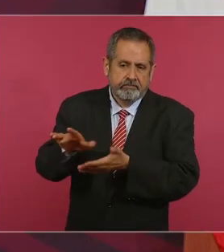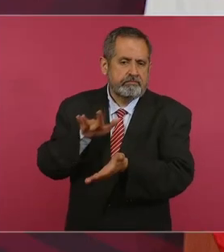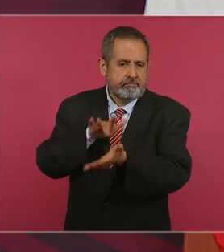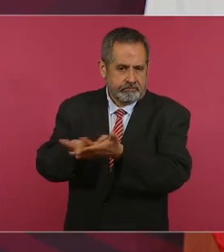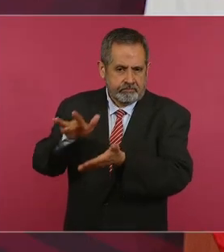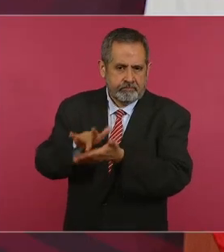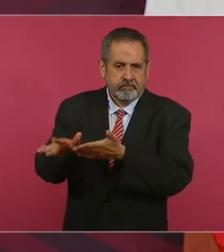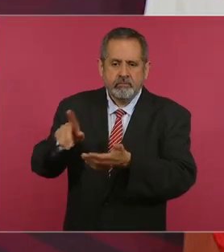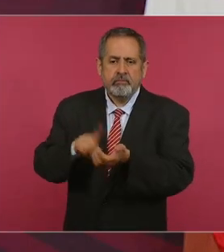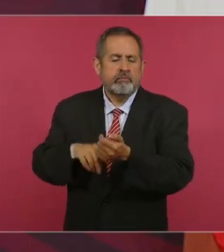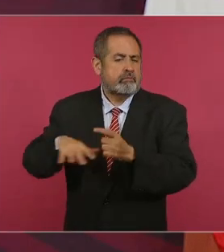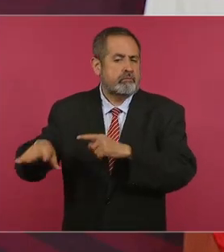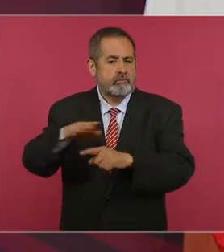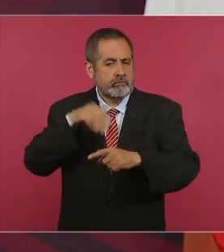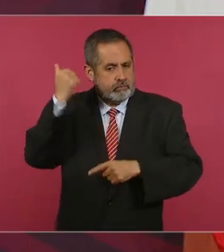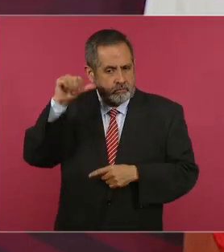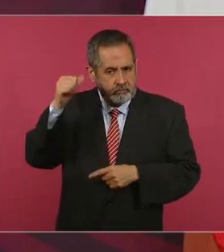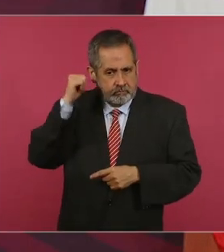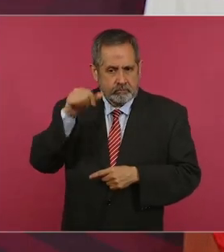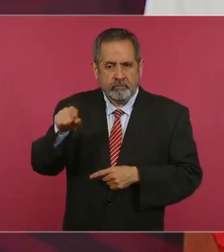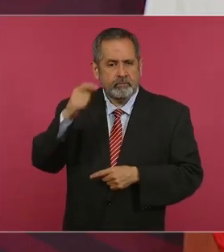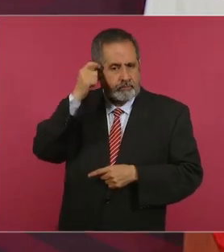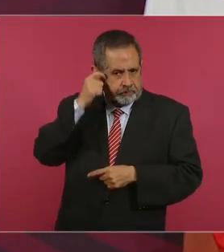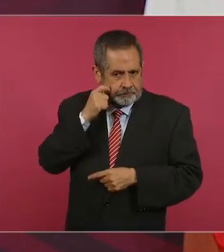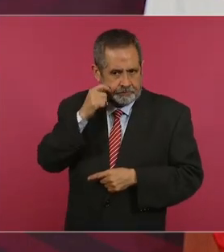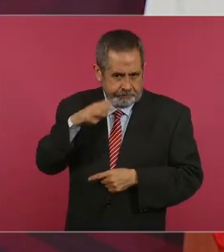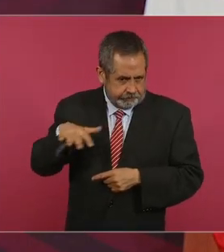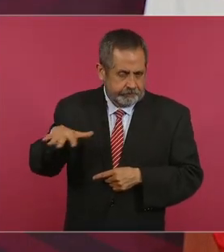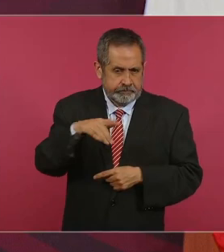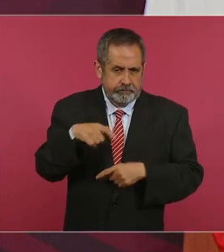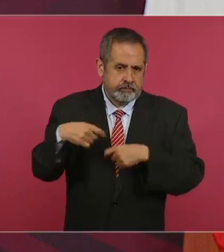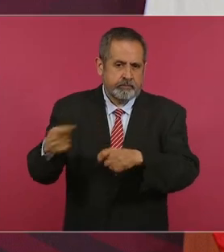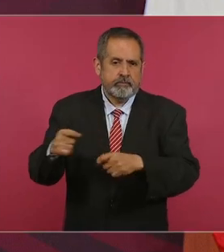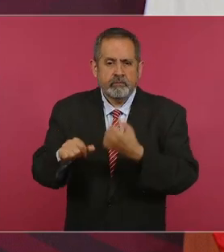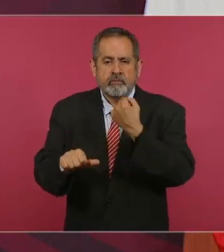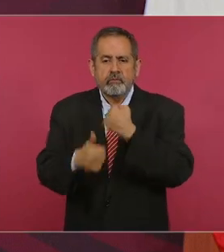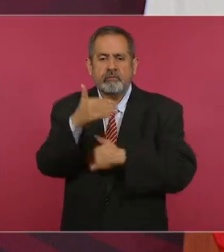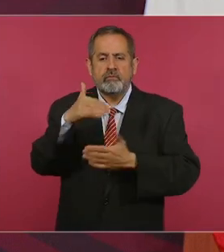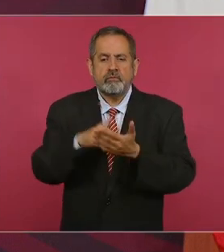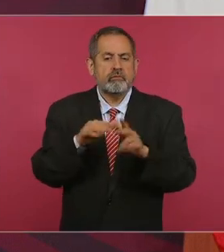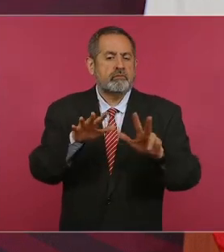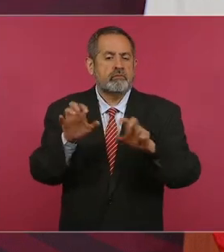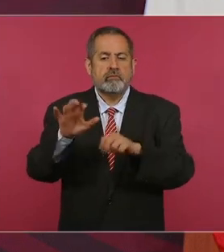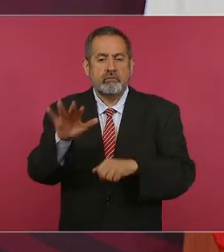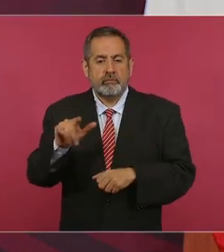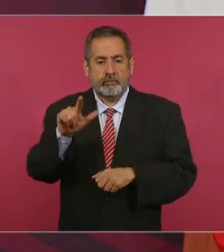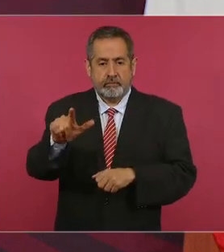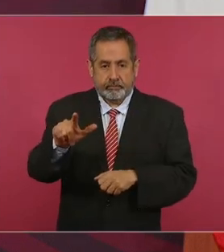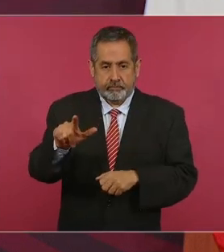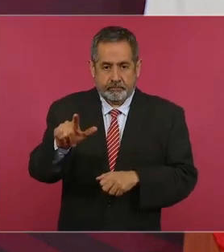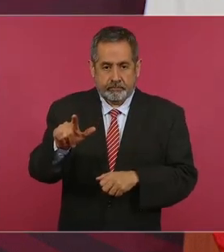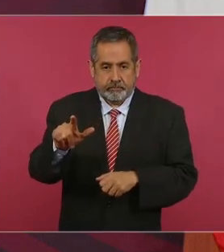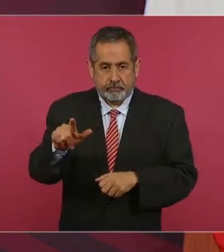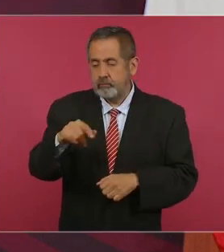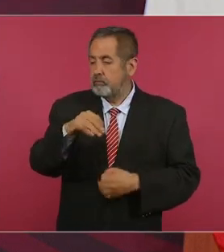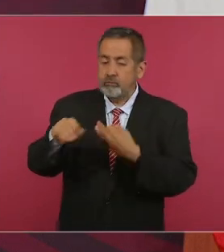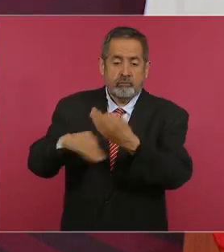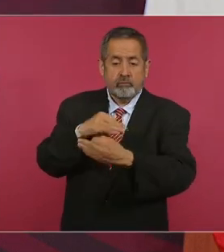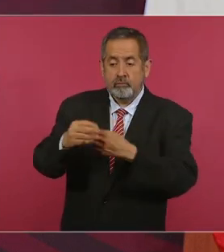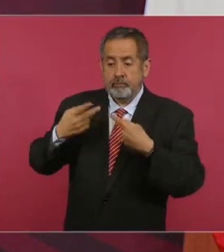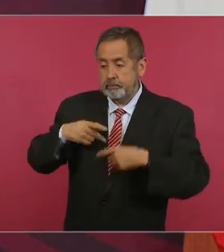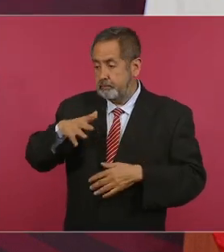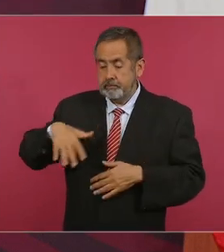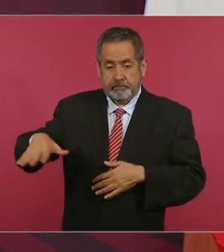apoyo. En el caso de Acapulco y el caso de Guerrero, son 11,857 todos los